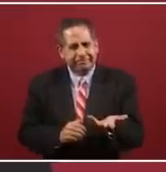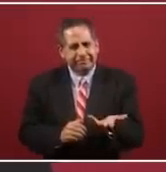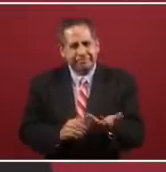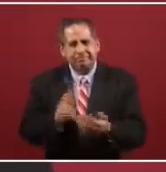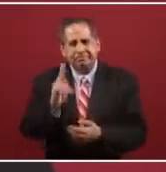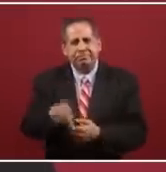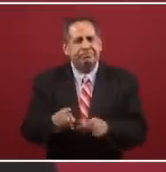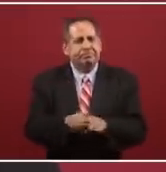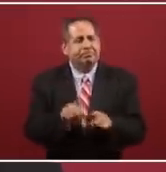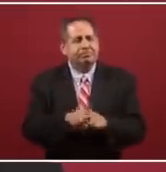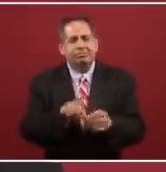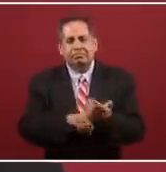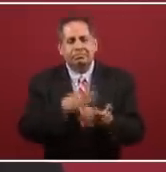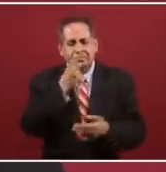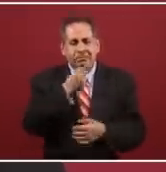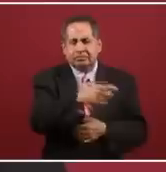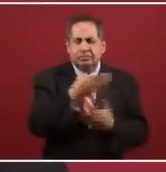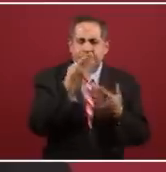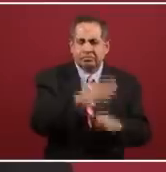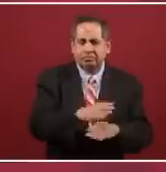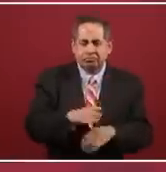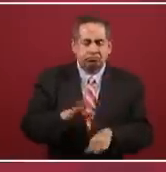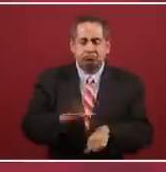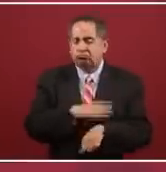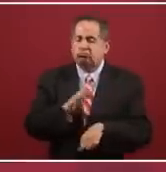pronóstico de ayer de un banco que nos baja la,